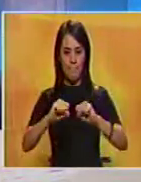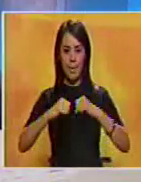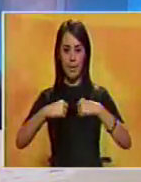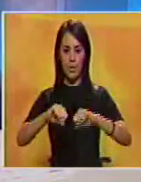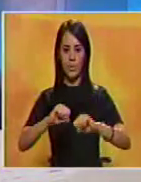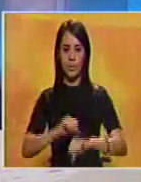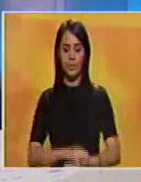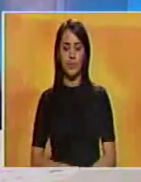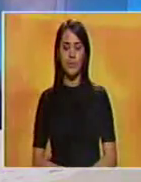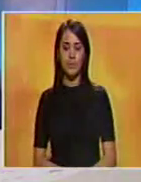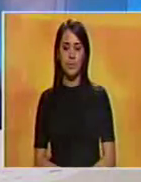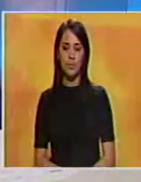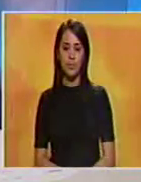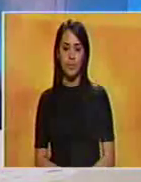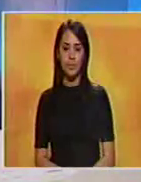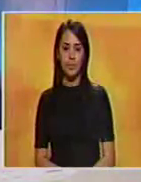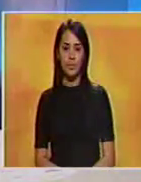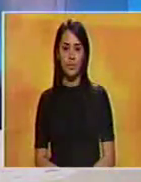en Emprendedores.